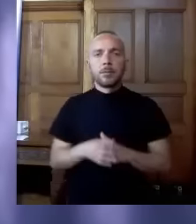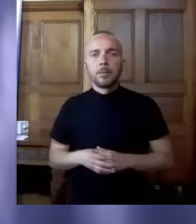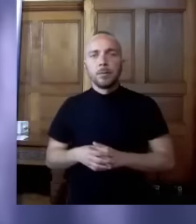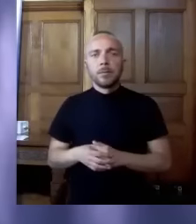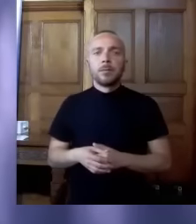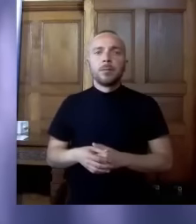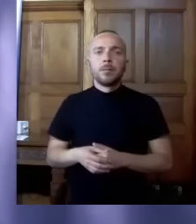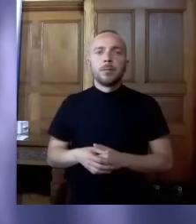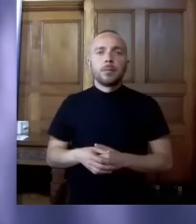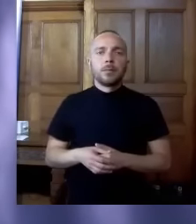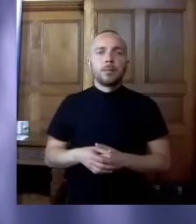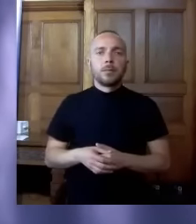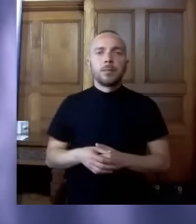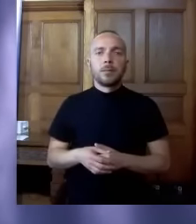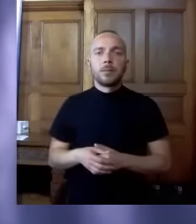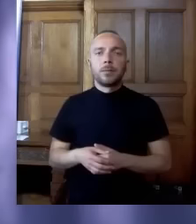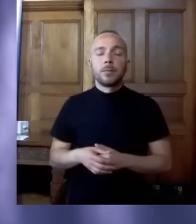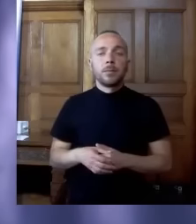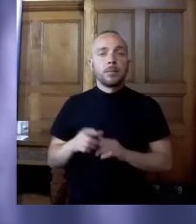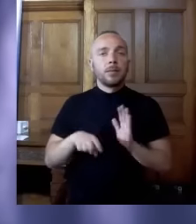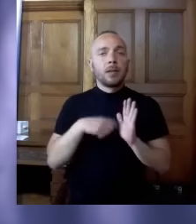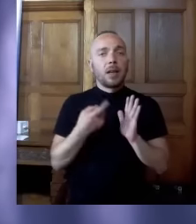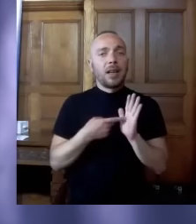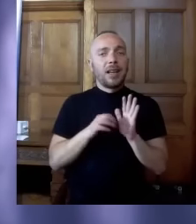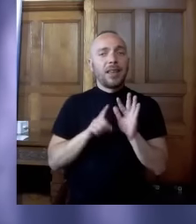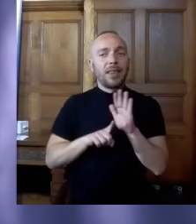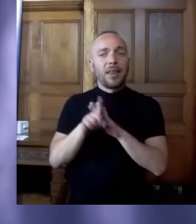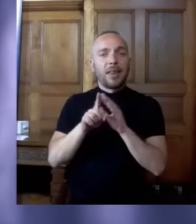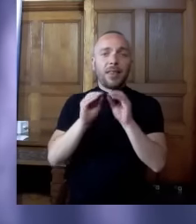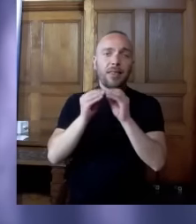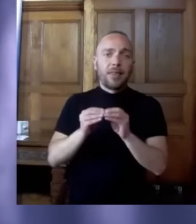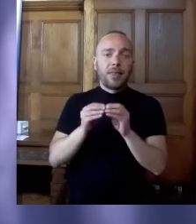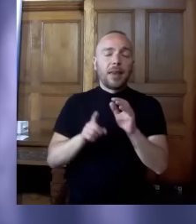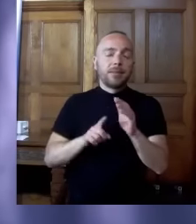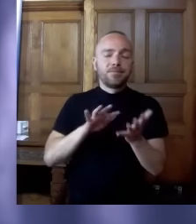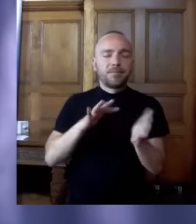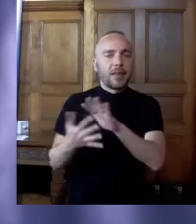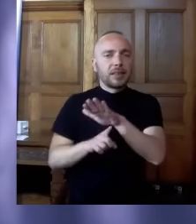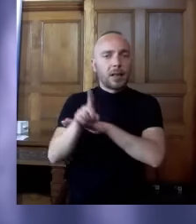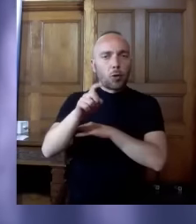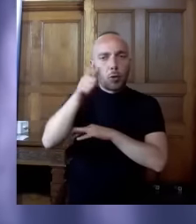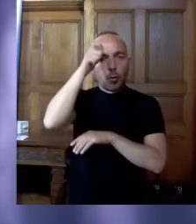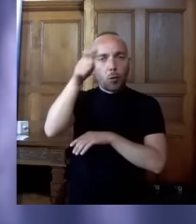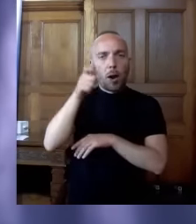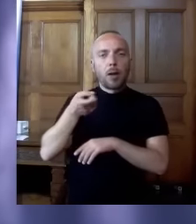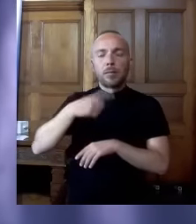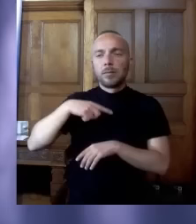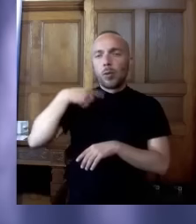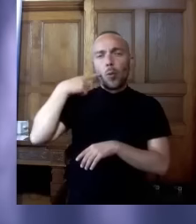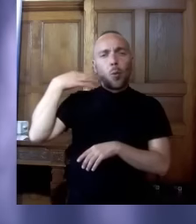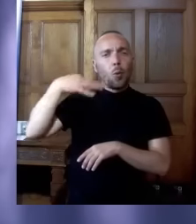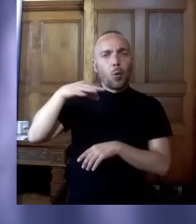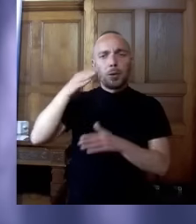hemos en la en la ley de desarrollo rural pusimos fuimos los únicos que pusimos el foco en el